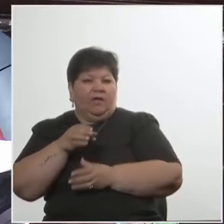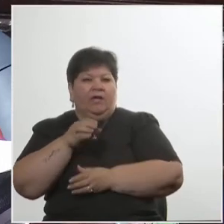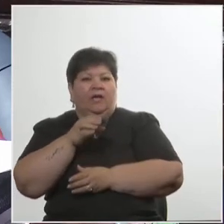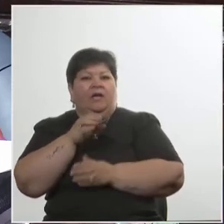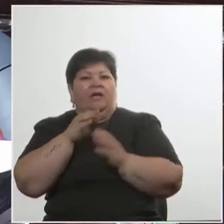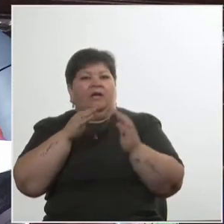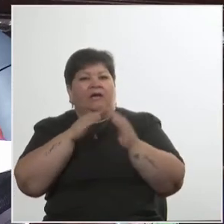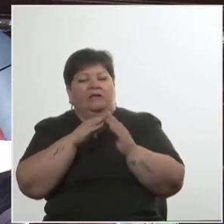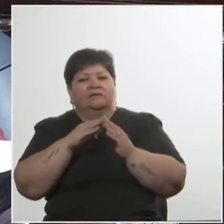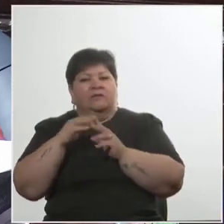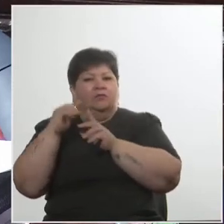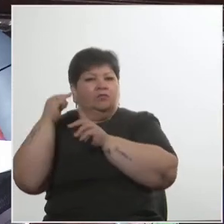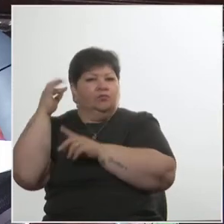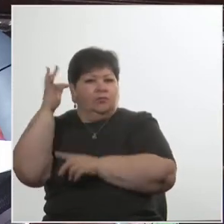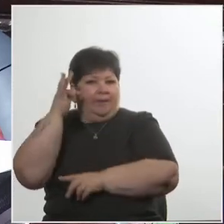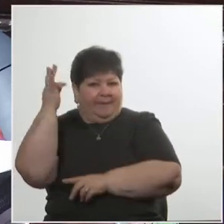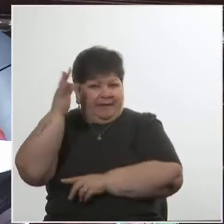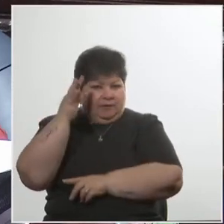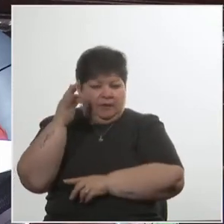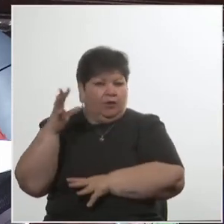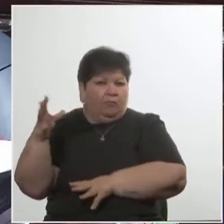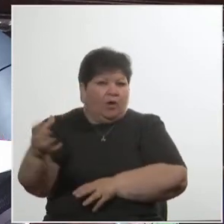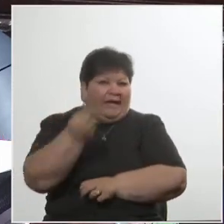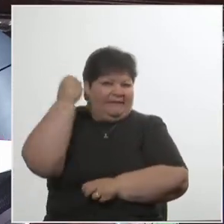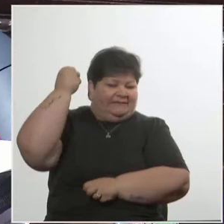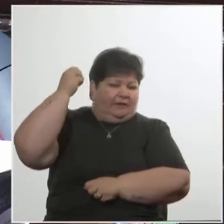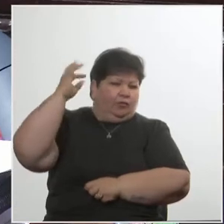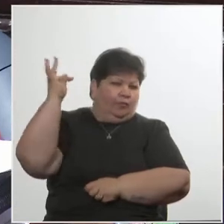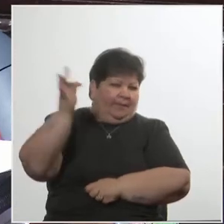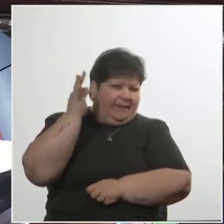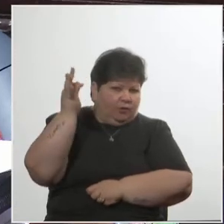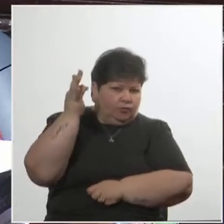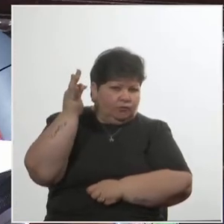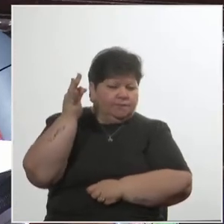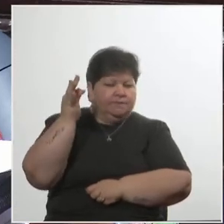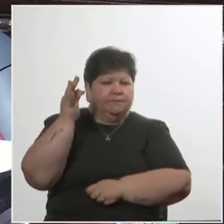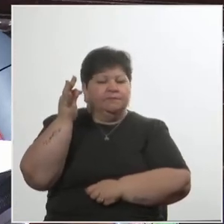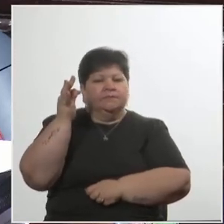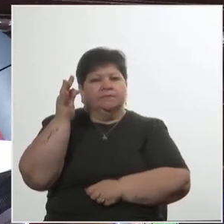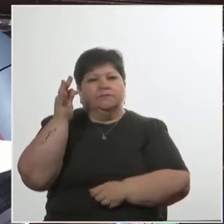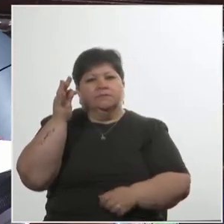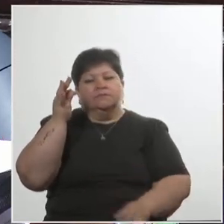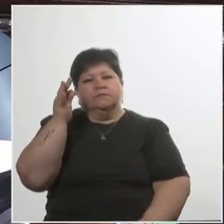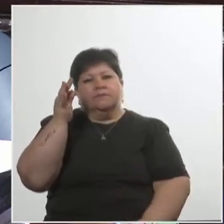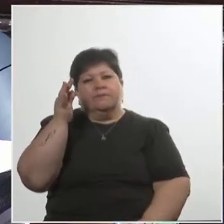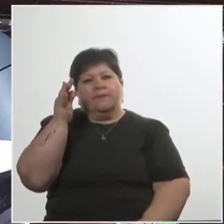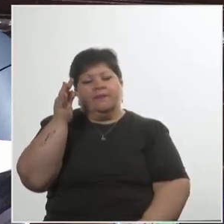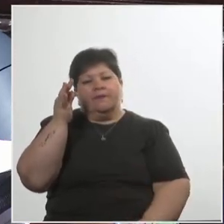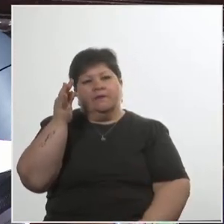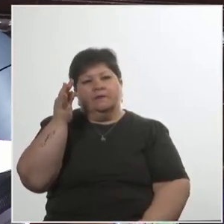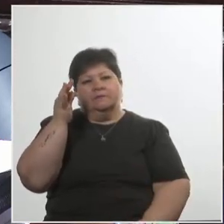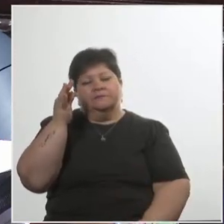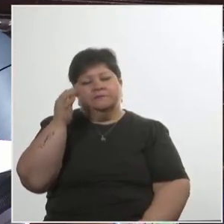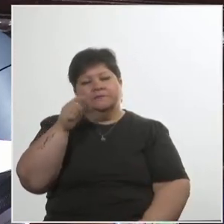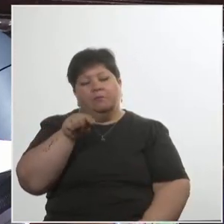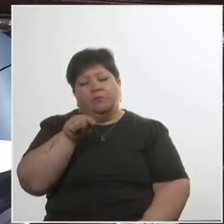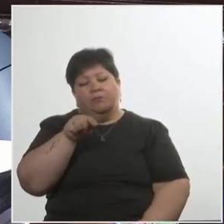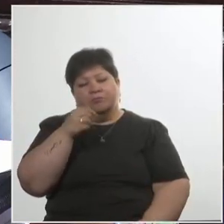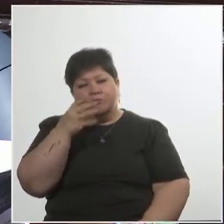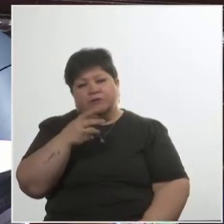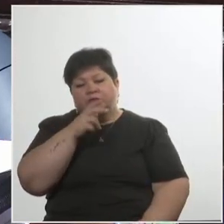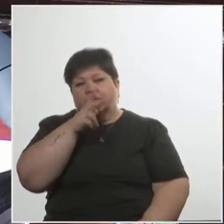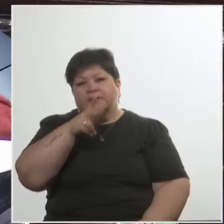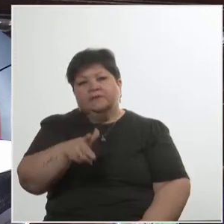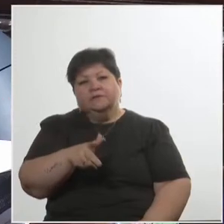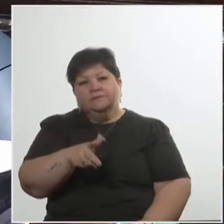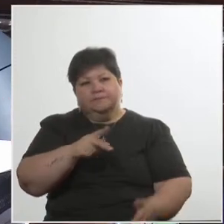tupamaros entonces Este nosotros lo que decimos Es que este este